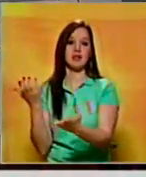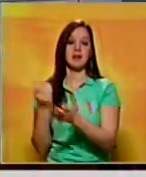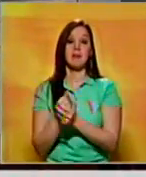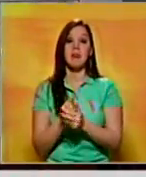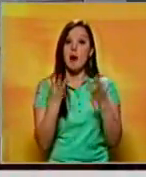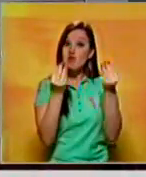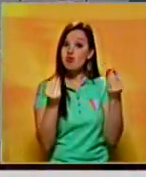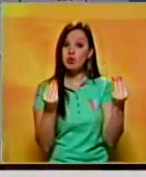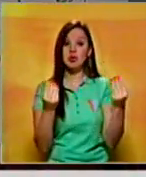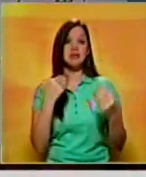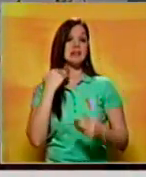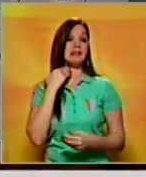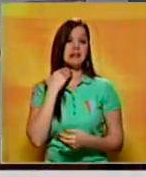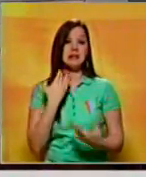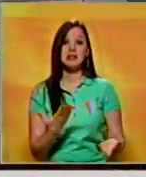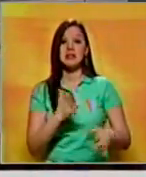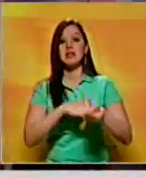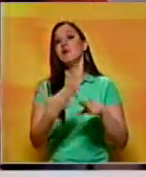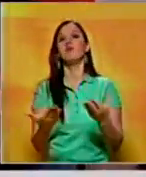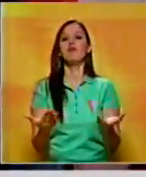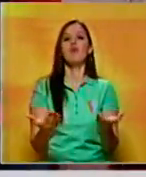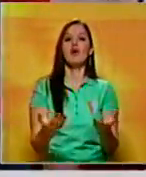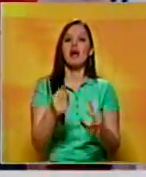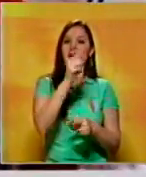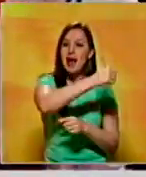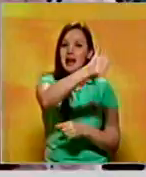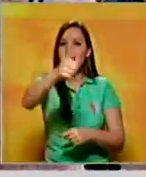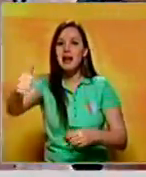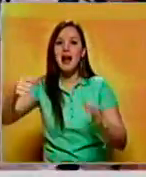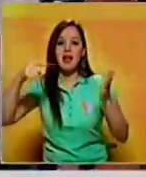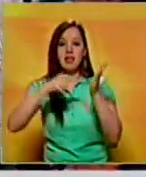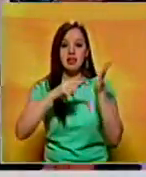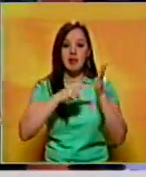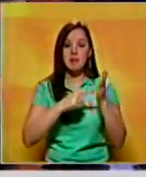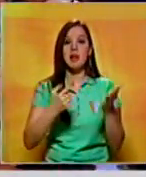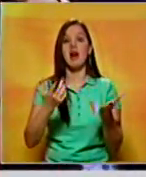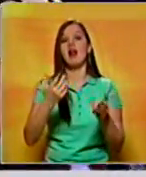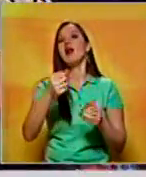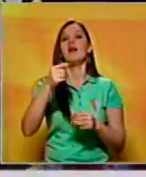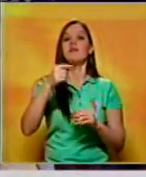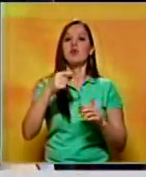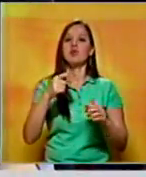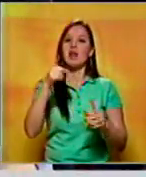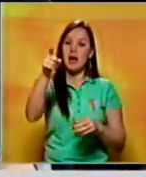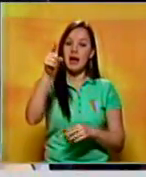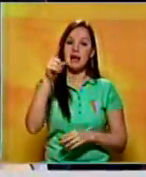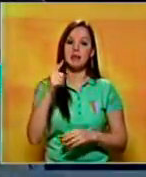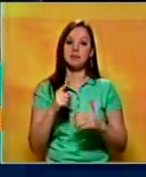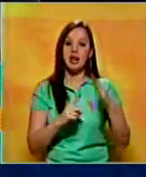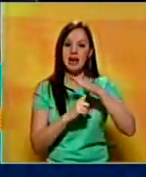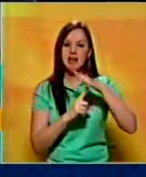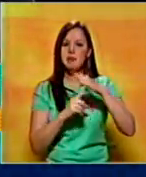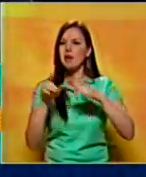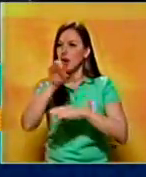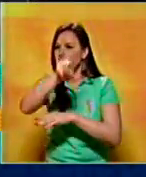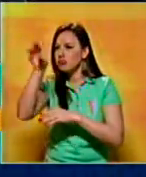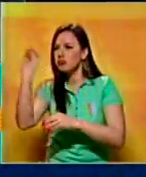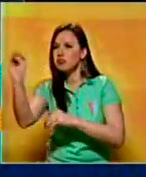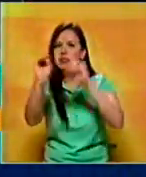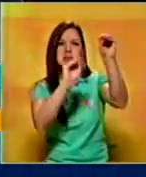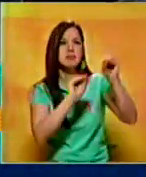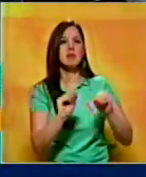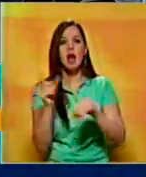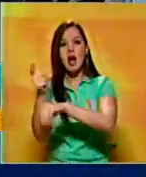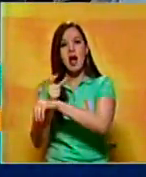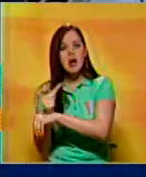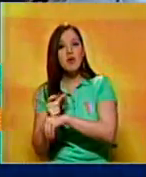la falta de calidad en el servicio en cada uno de los terminales del país. El Comité de Usuarios a nivel nacional y hicieron un llamado al gobierno